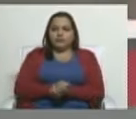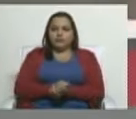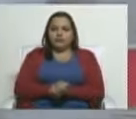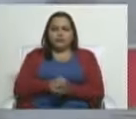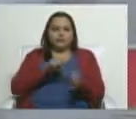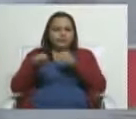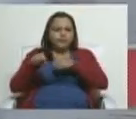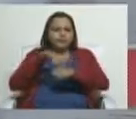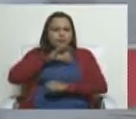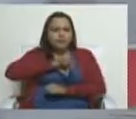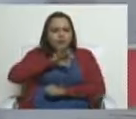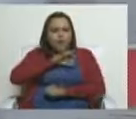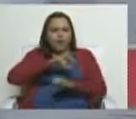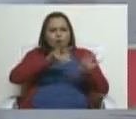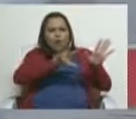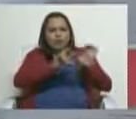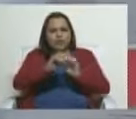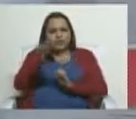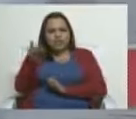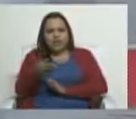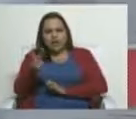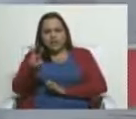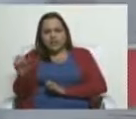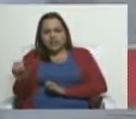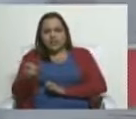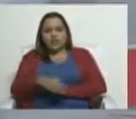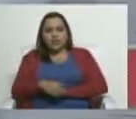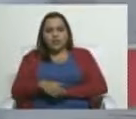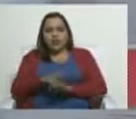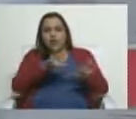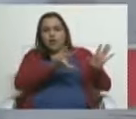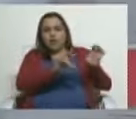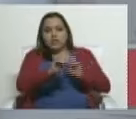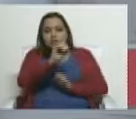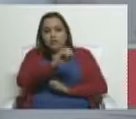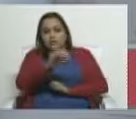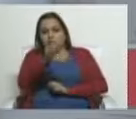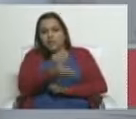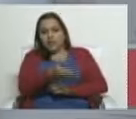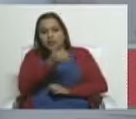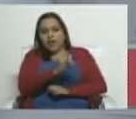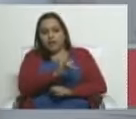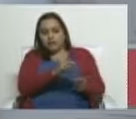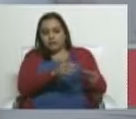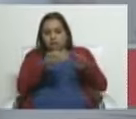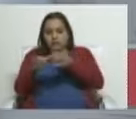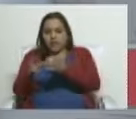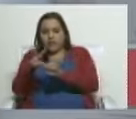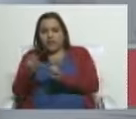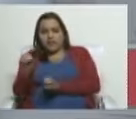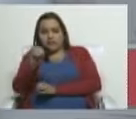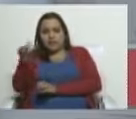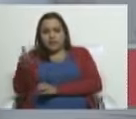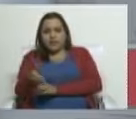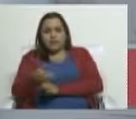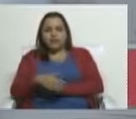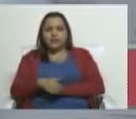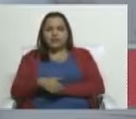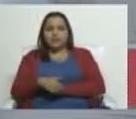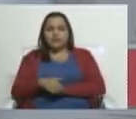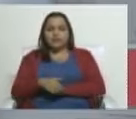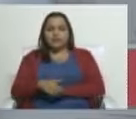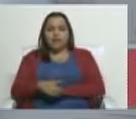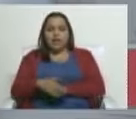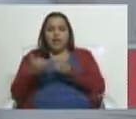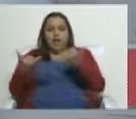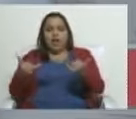llamamos la sociedad 80-20. El 80% de la riqueza estaba en manos del 20% de los sectores más productivos. El posfascismo